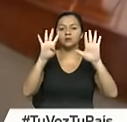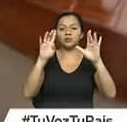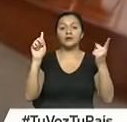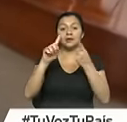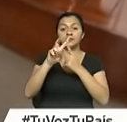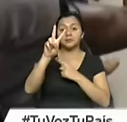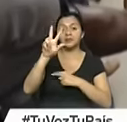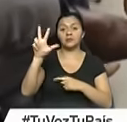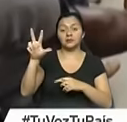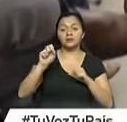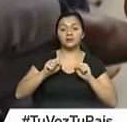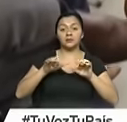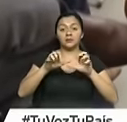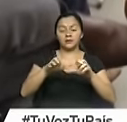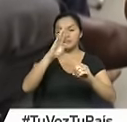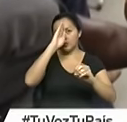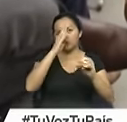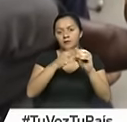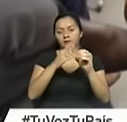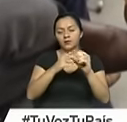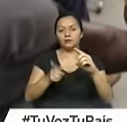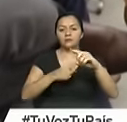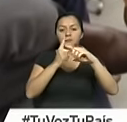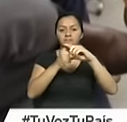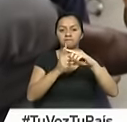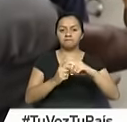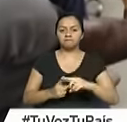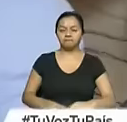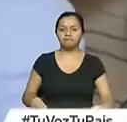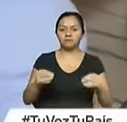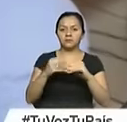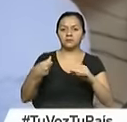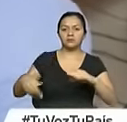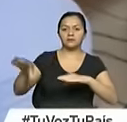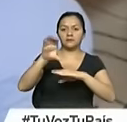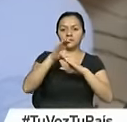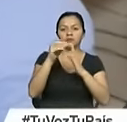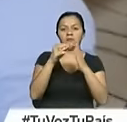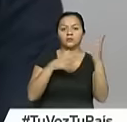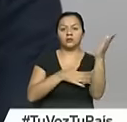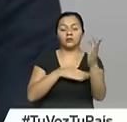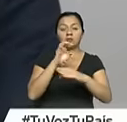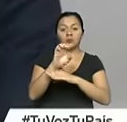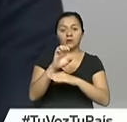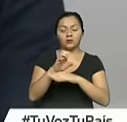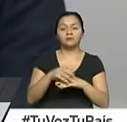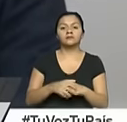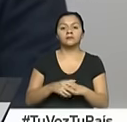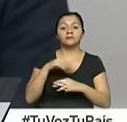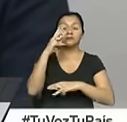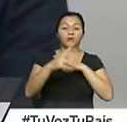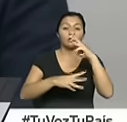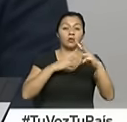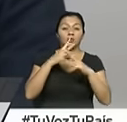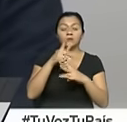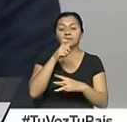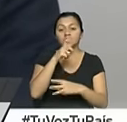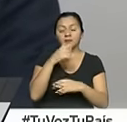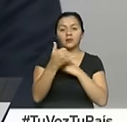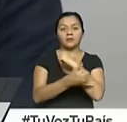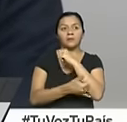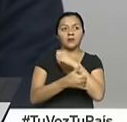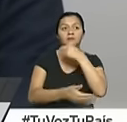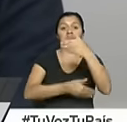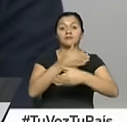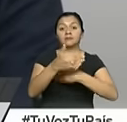23 de septiembre, tiene como objetivo sumar inversionistas para los proyectos mineros del Ecuador. A nivel mundial, entre países con potencial